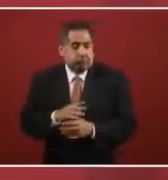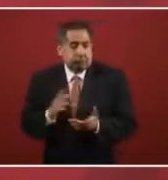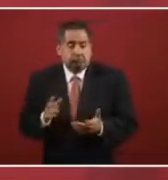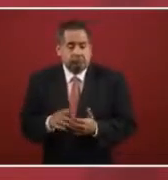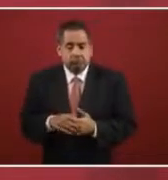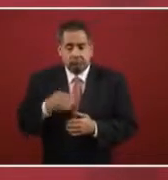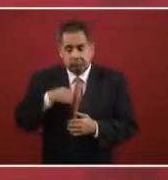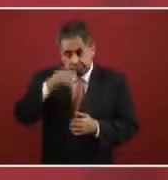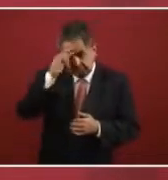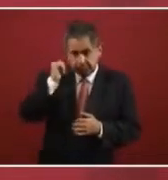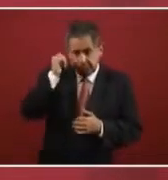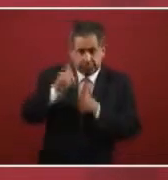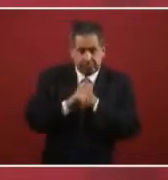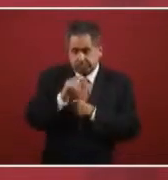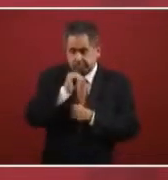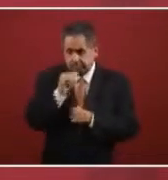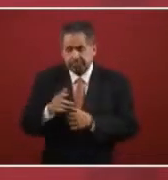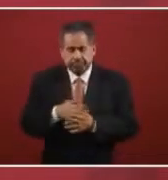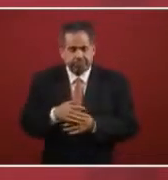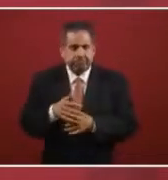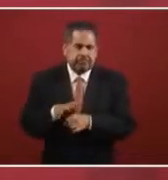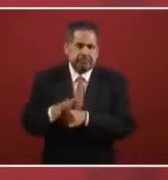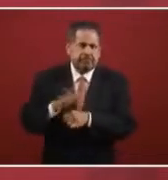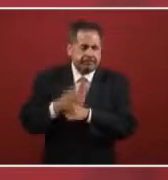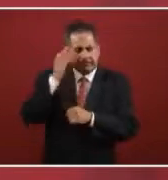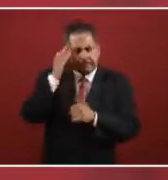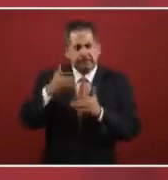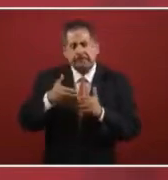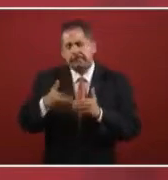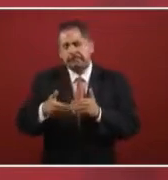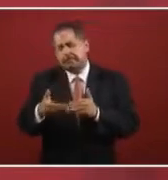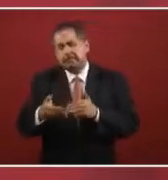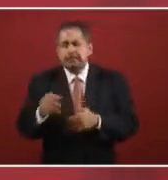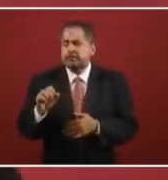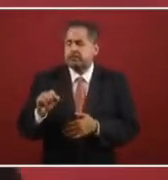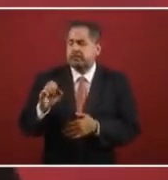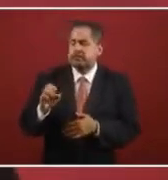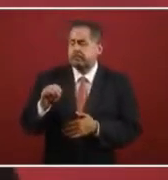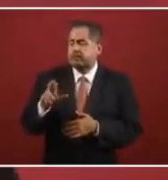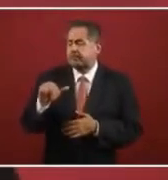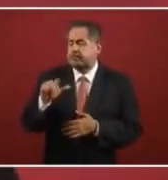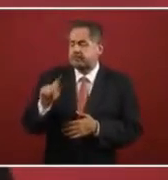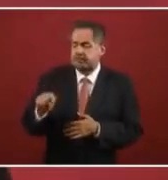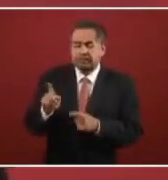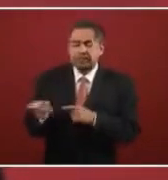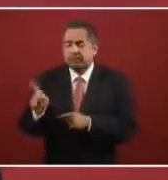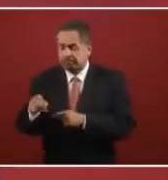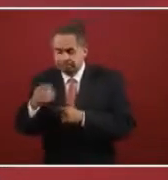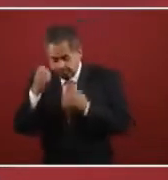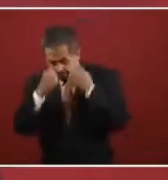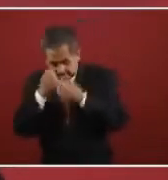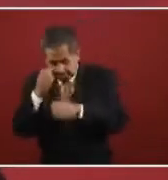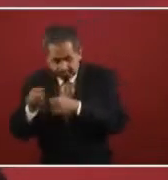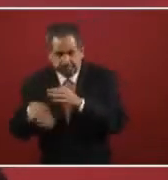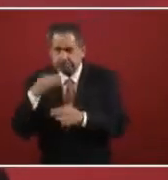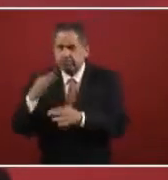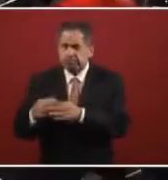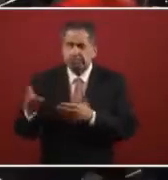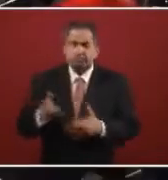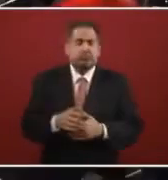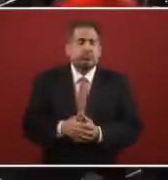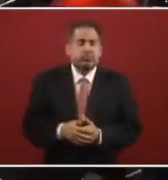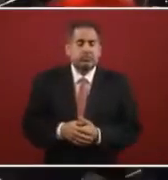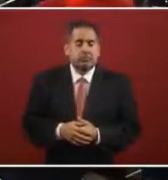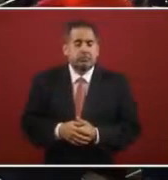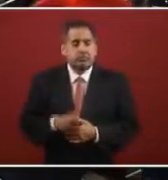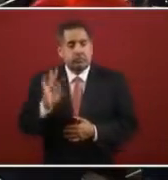Nosotros no le vemos ningún problema. We have no Estamos dándole problem. tiempo a que And we're la just, Semarnat, la SEA, Semarnat haga la propia evaluación. just needs to do Porque its sí own hubo un